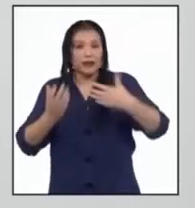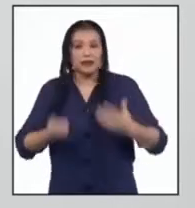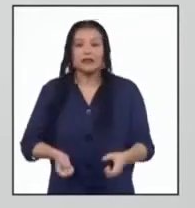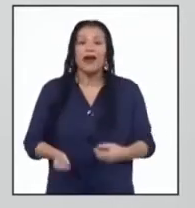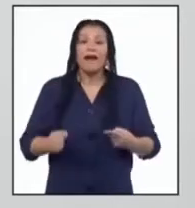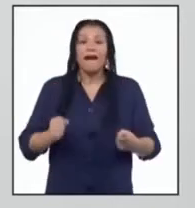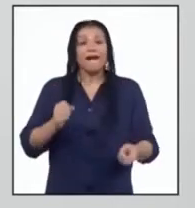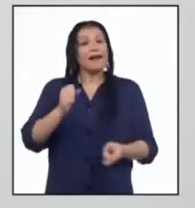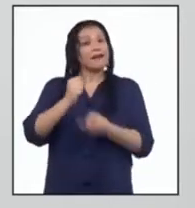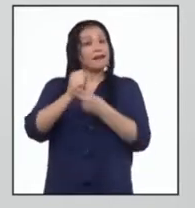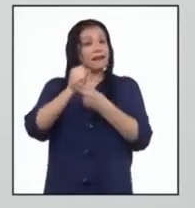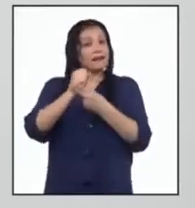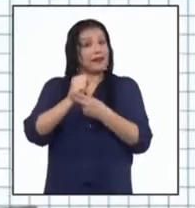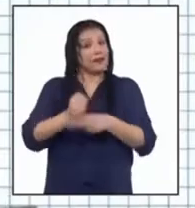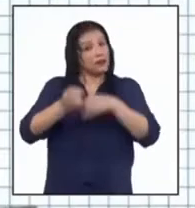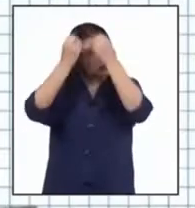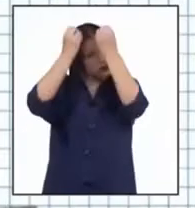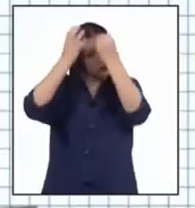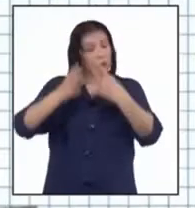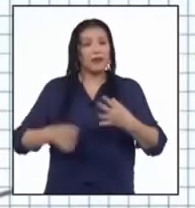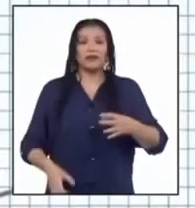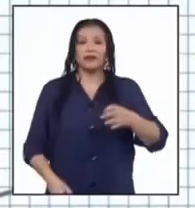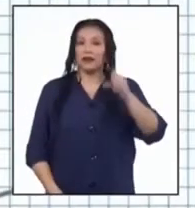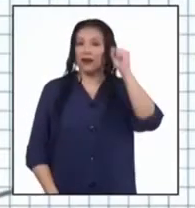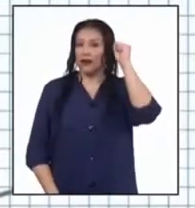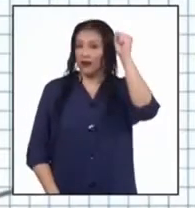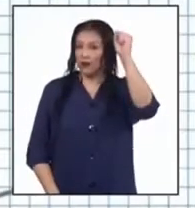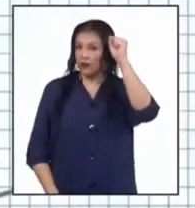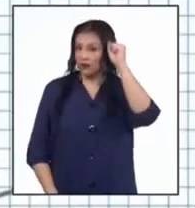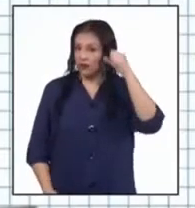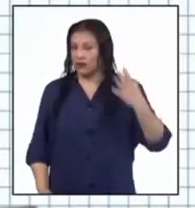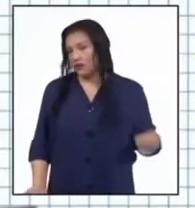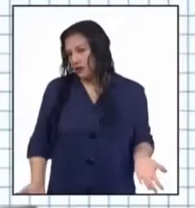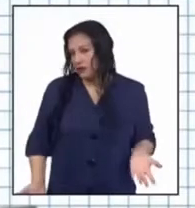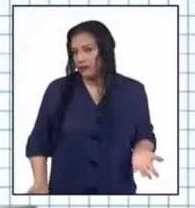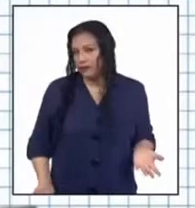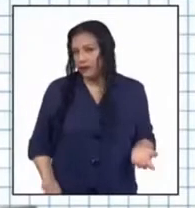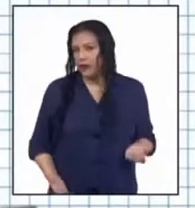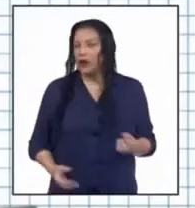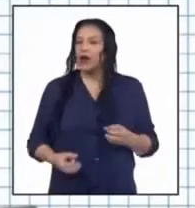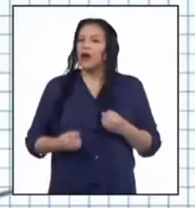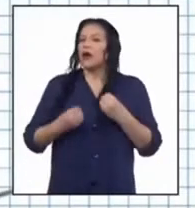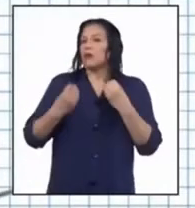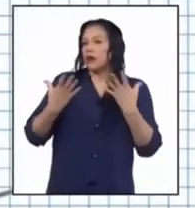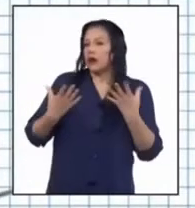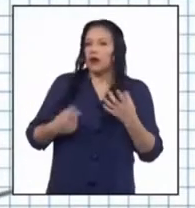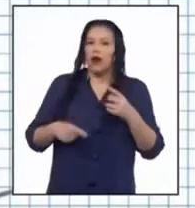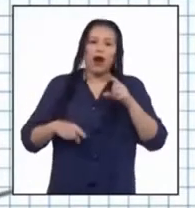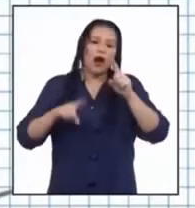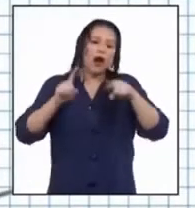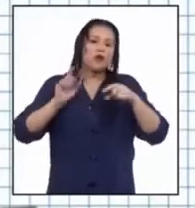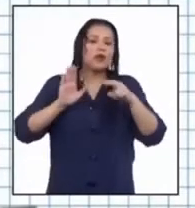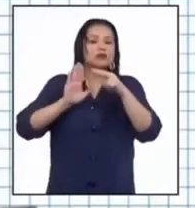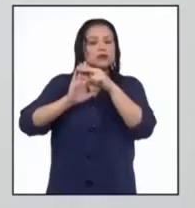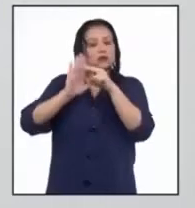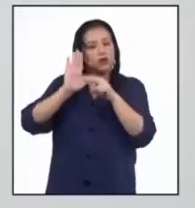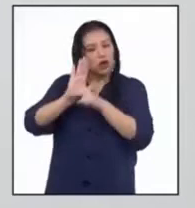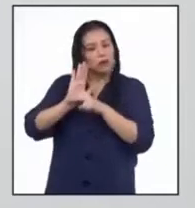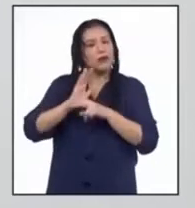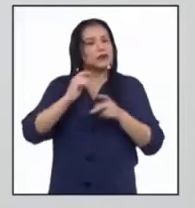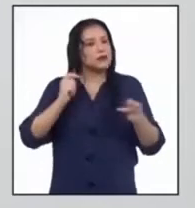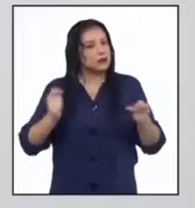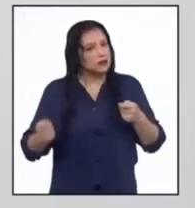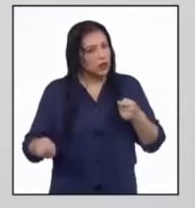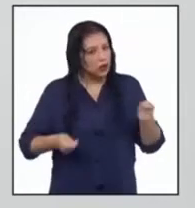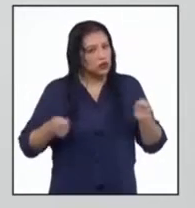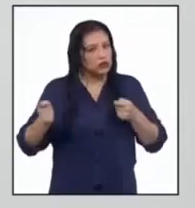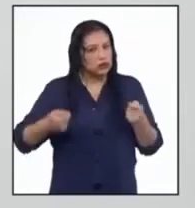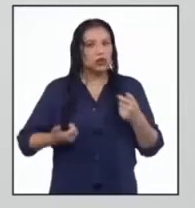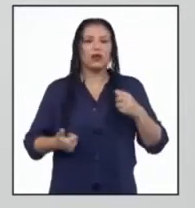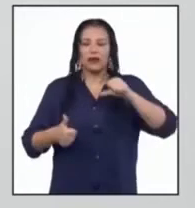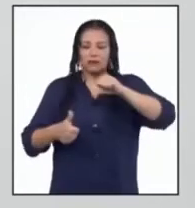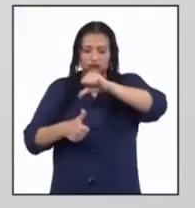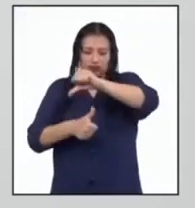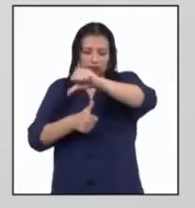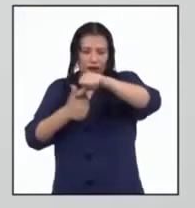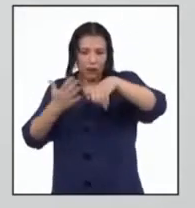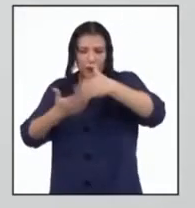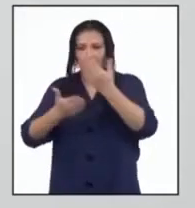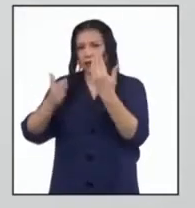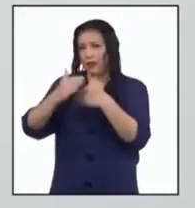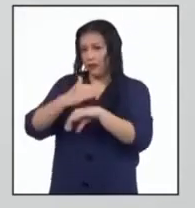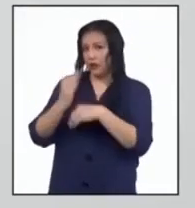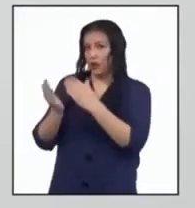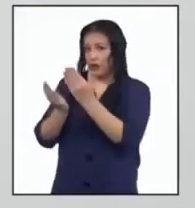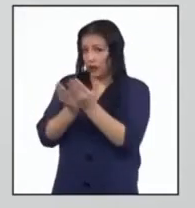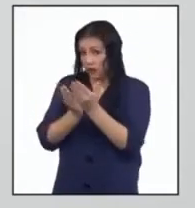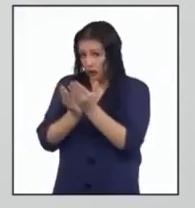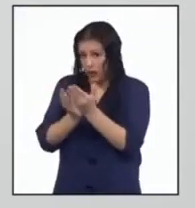cumplimiento de los derechos. Bueno, en realidad hay normas que regulan nuestra convivencia en la